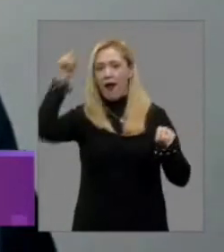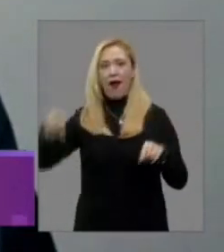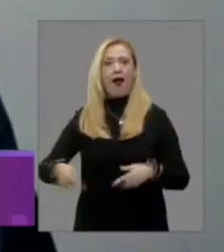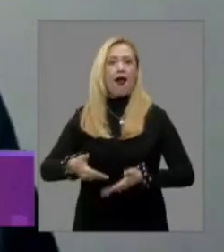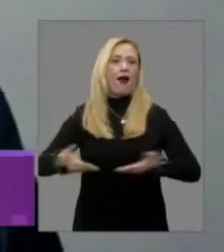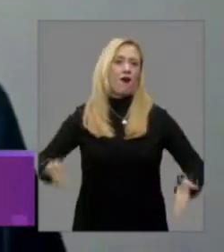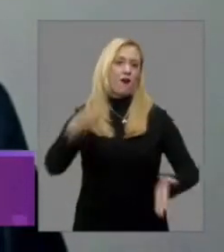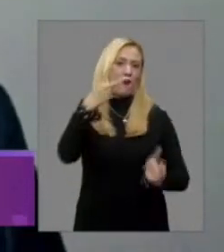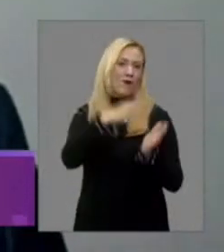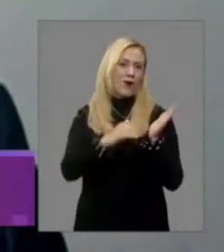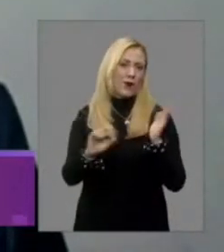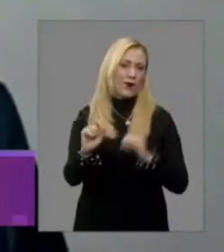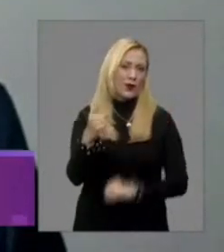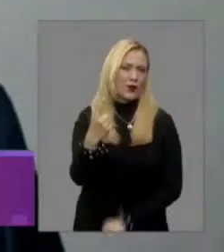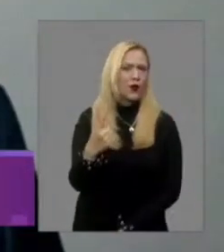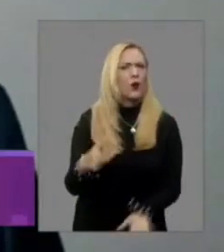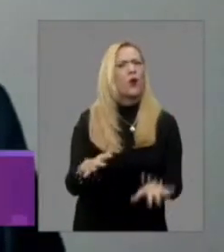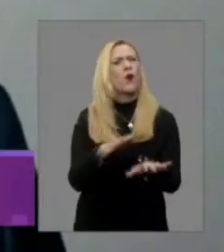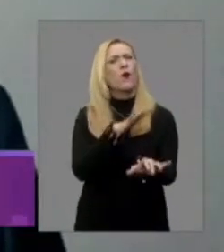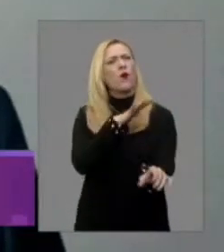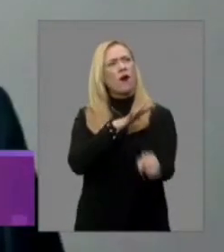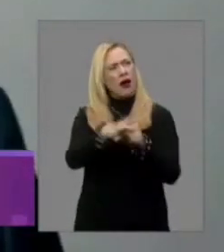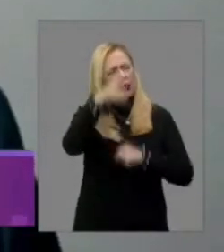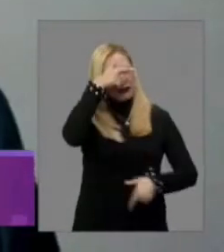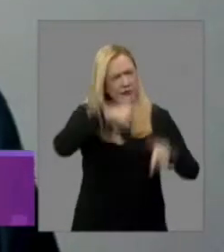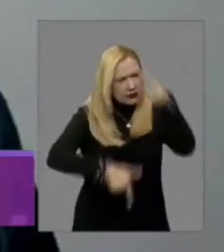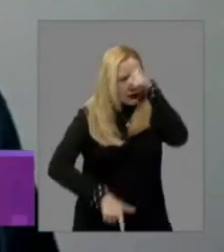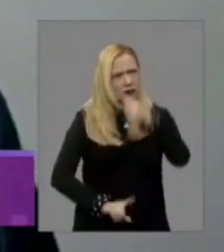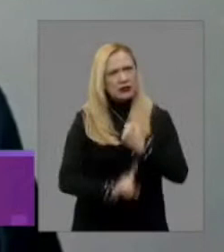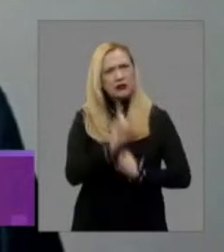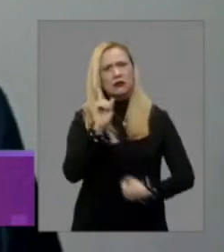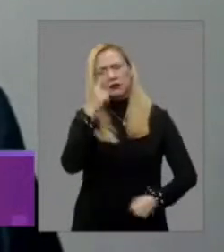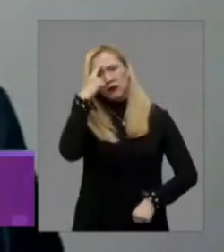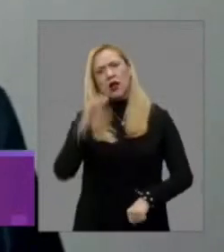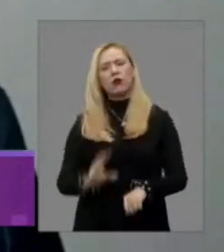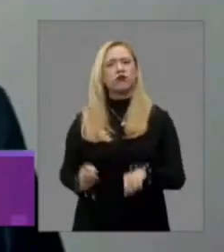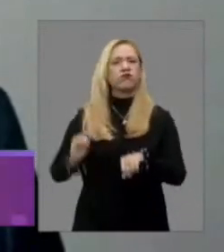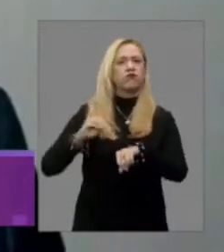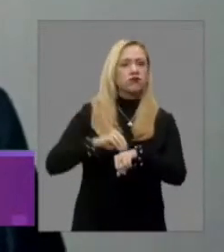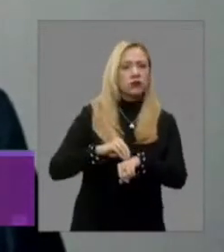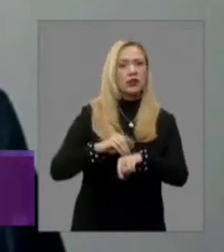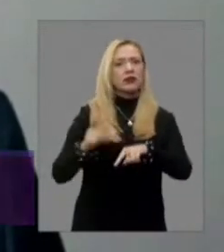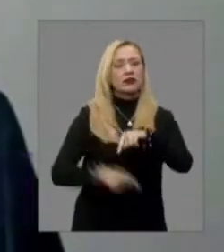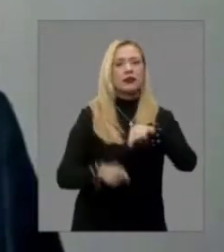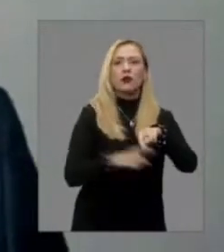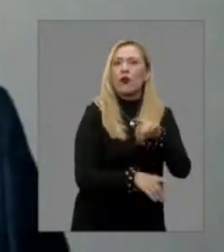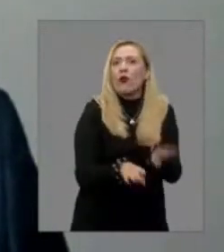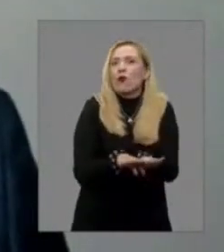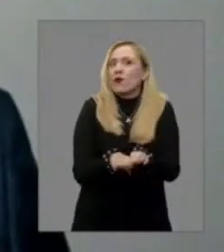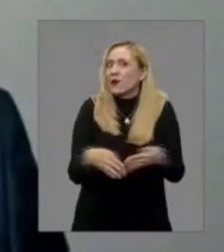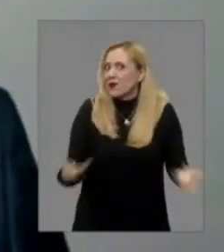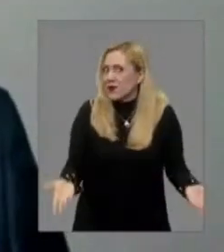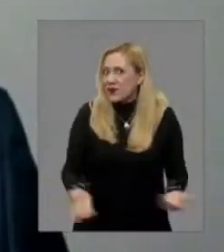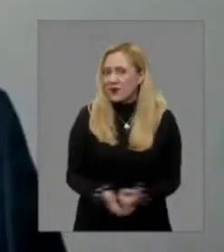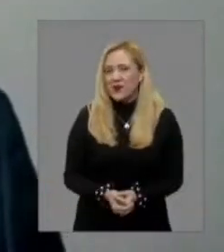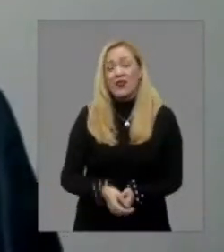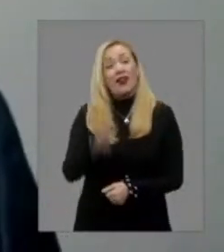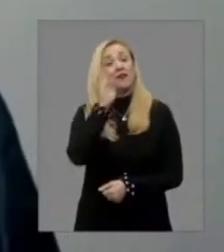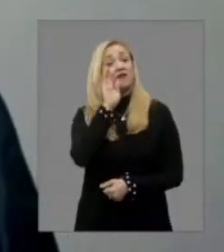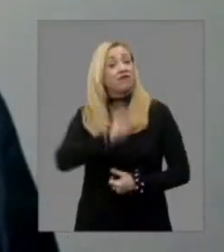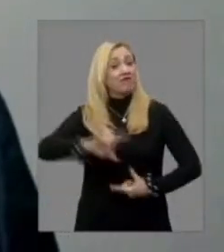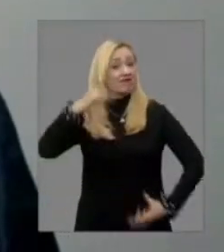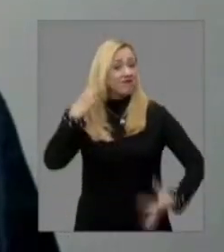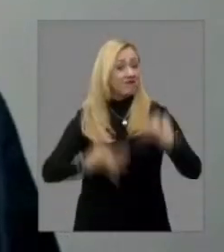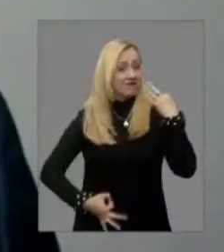se presentaron en su implementación y cómo se superaron. Participan en este conversatorio los ministros de la